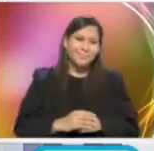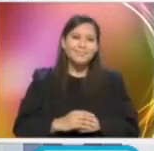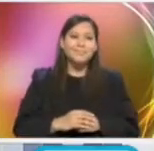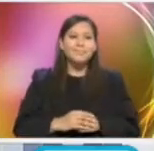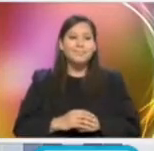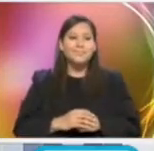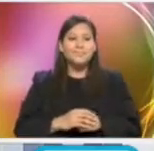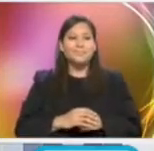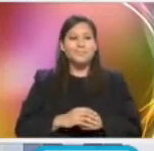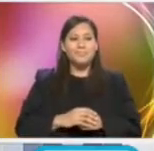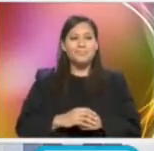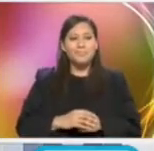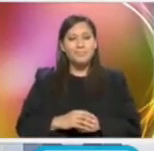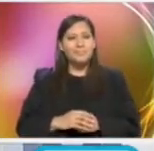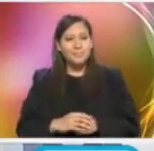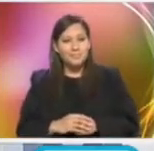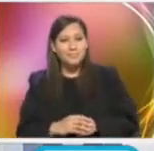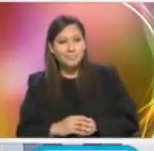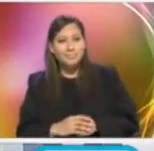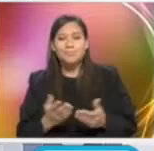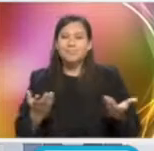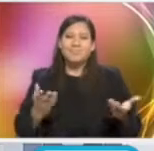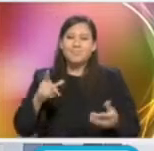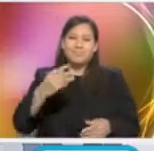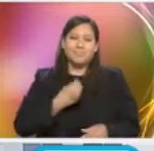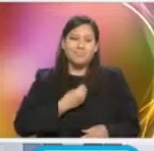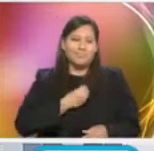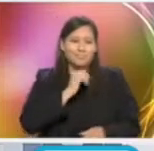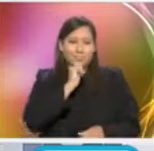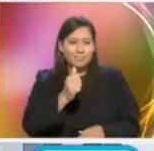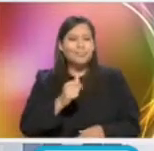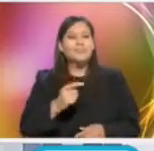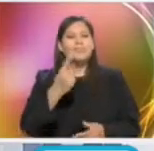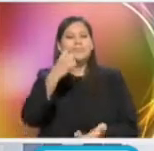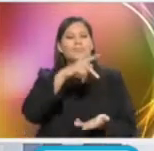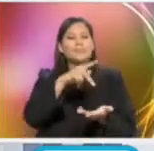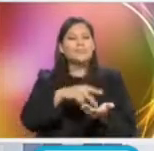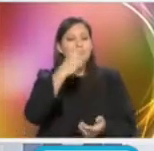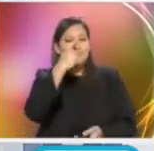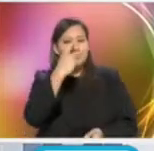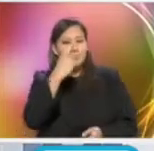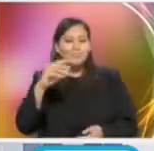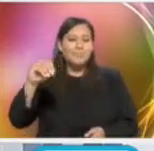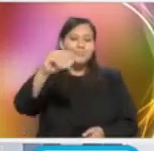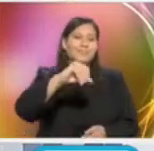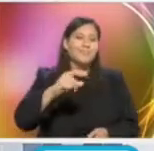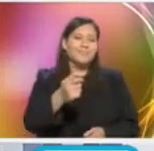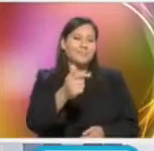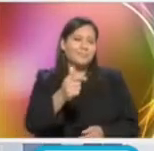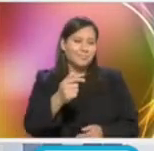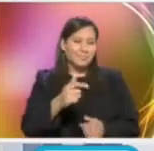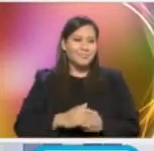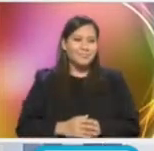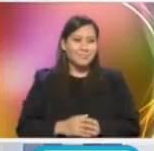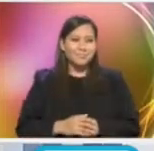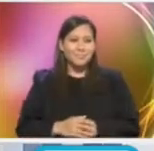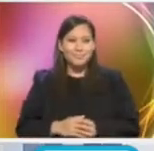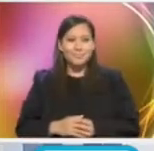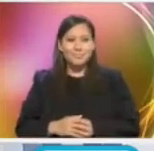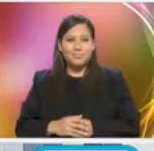Entonces, No como aguanta ustedes quieran, no nada. aguantan nada. Un kilito de ajito que le pongo. Nada más. Oye, bueno, nada más